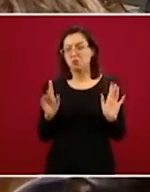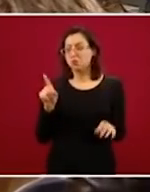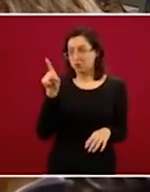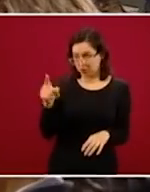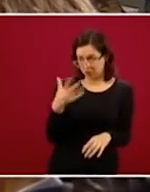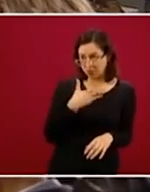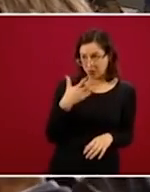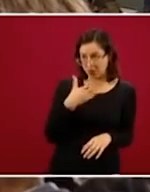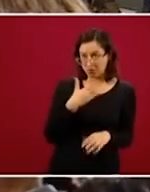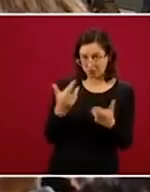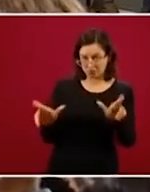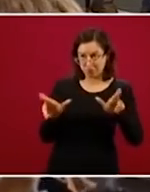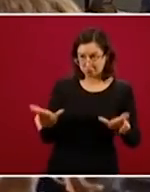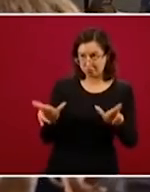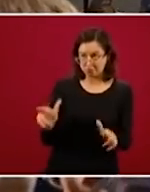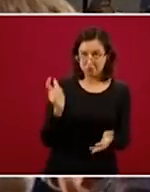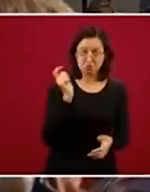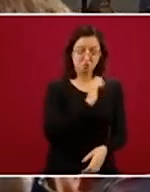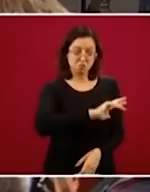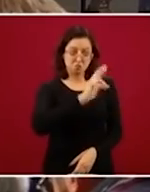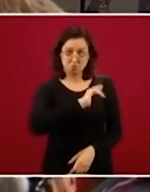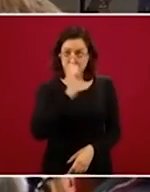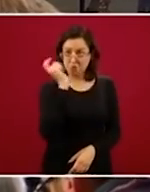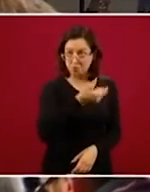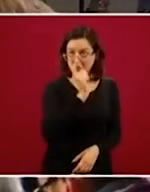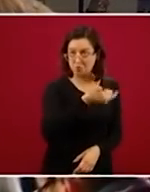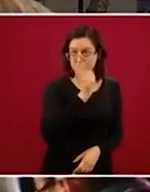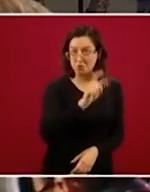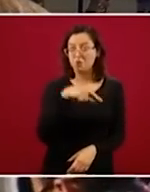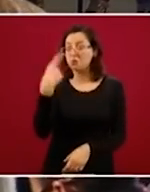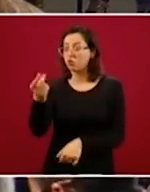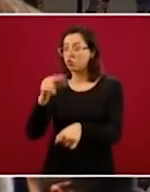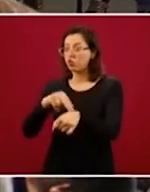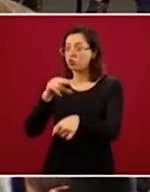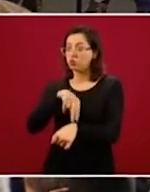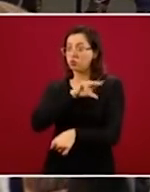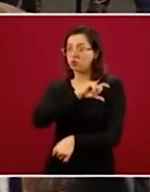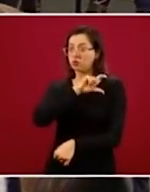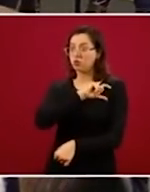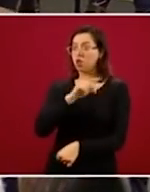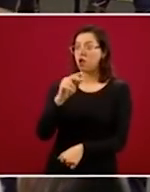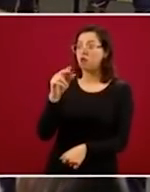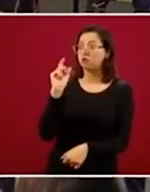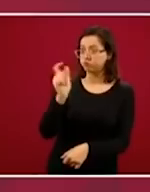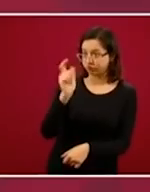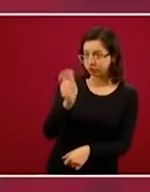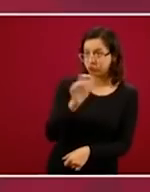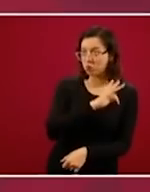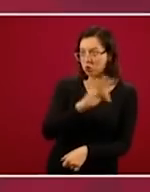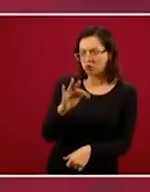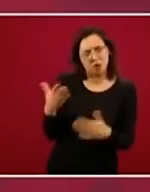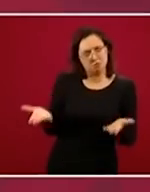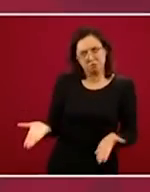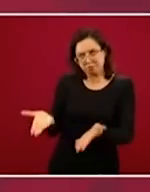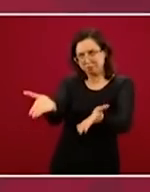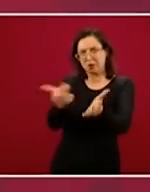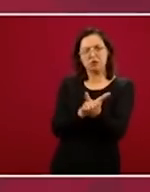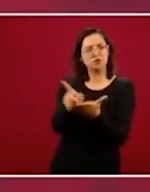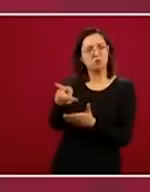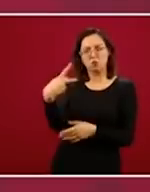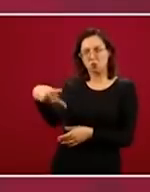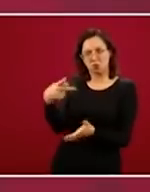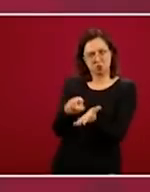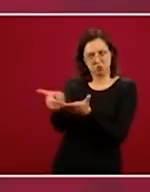colegiatura tiene para pagar un servicio médico privado este en su derecho lo puede hacer